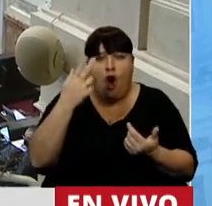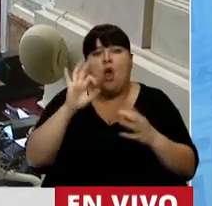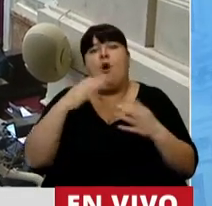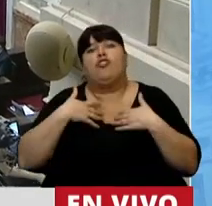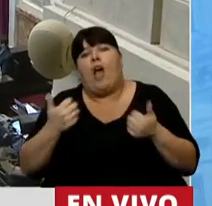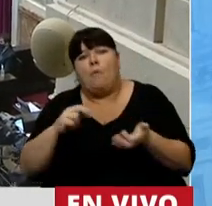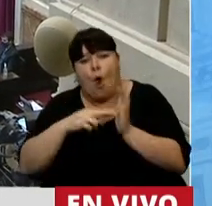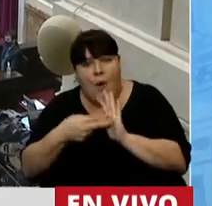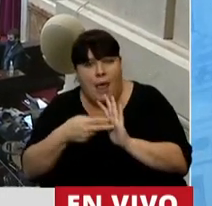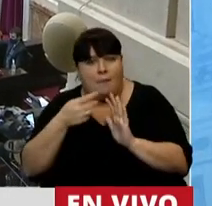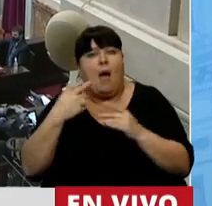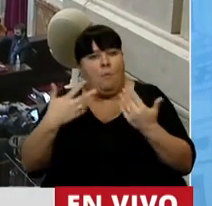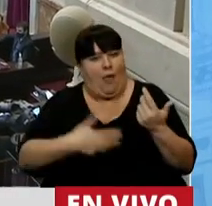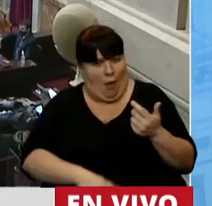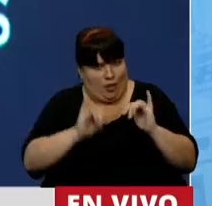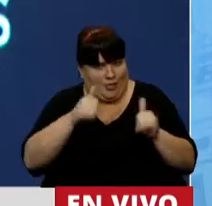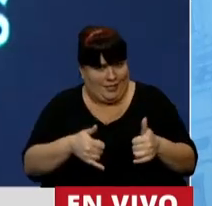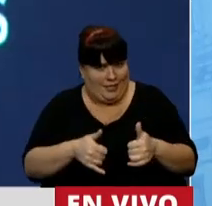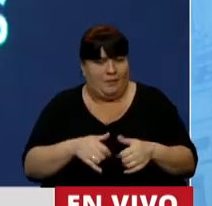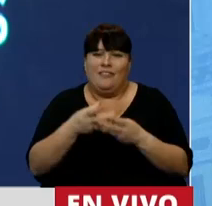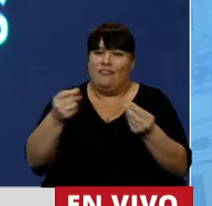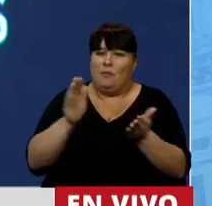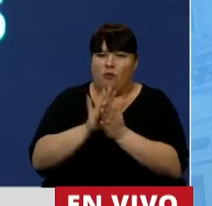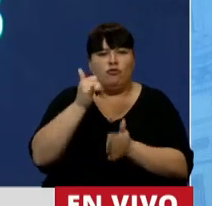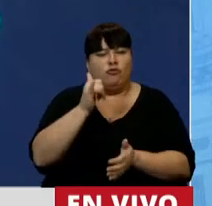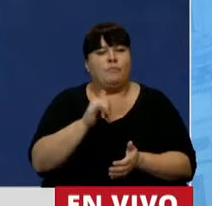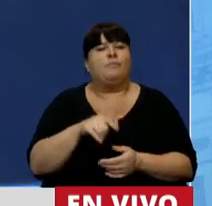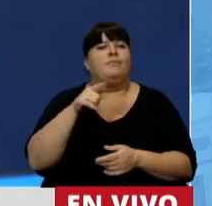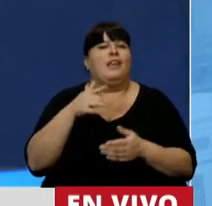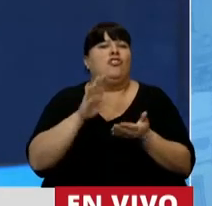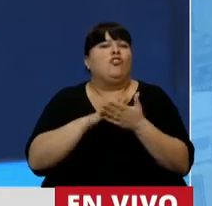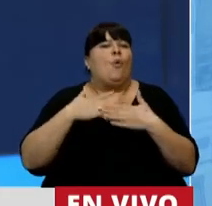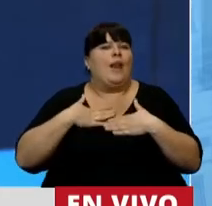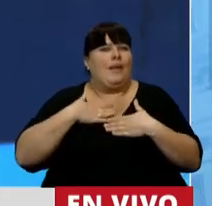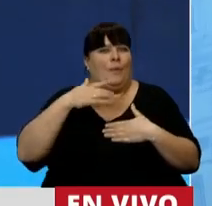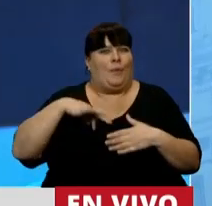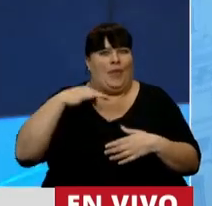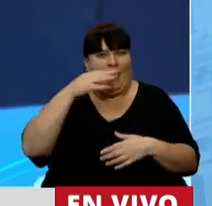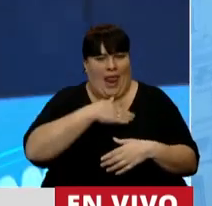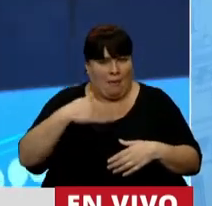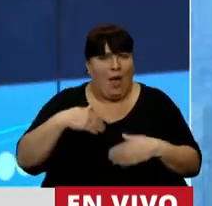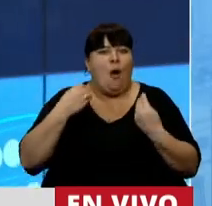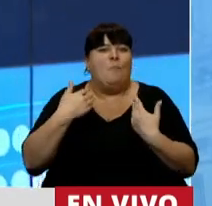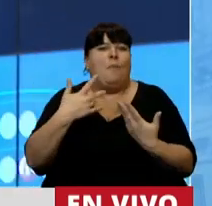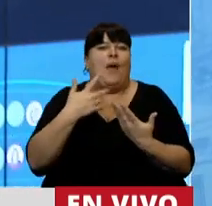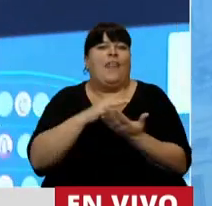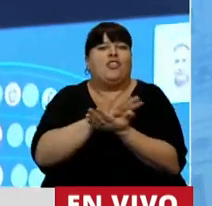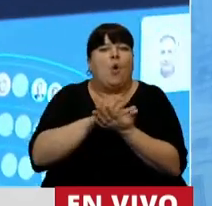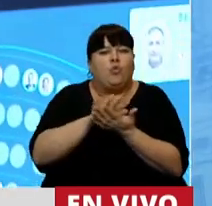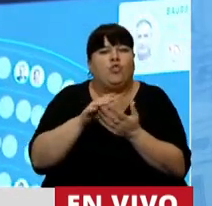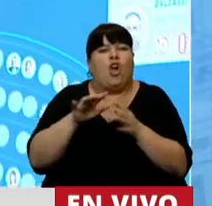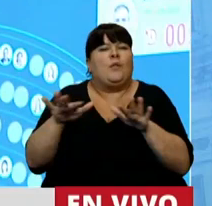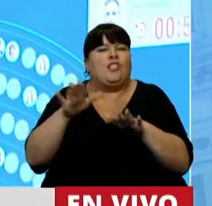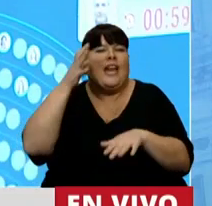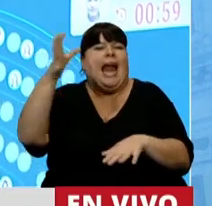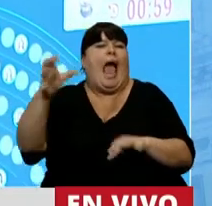salud integral de la madre. Sí, presidente, integral de la madre, porque permite corregir situaciones